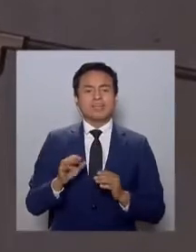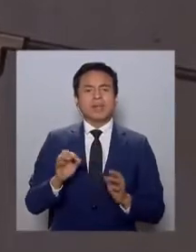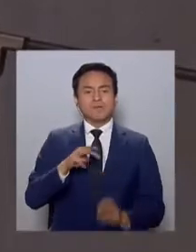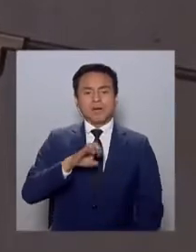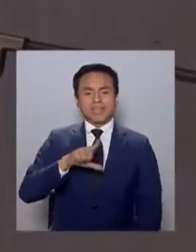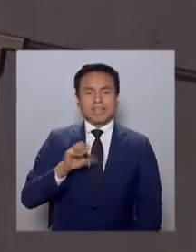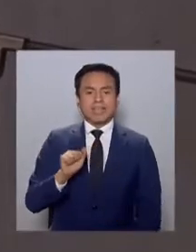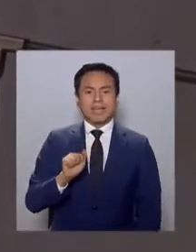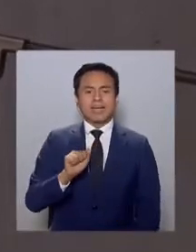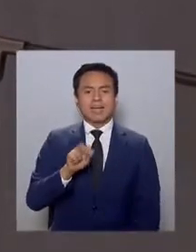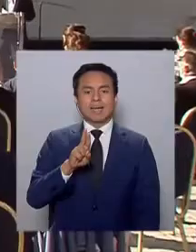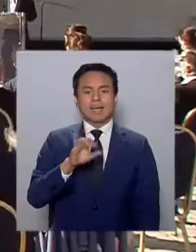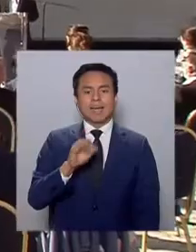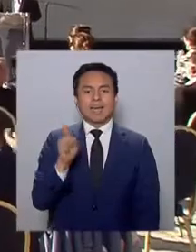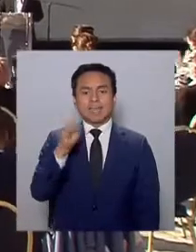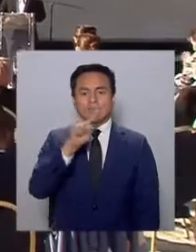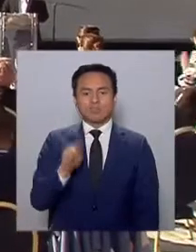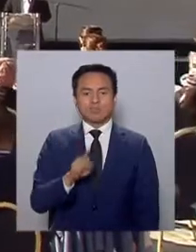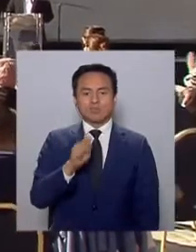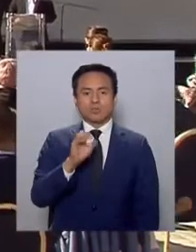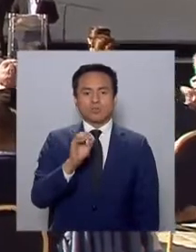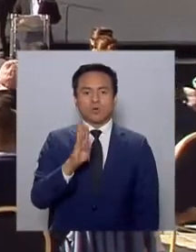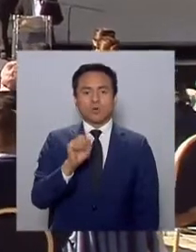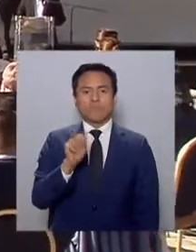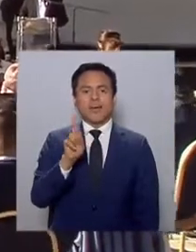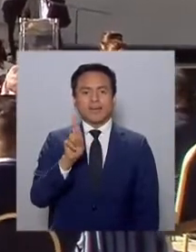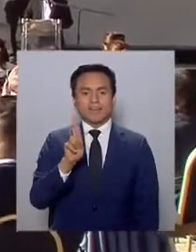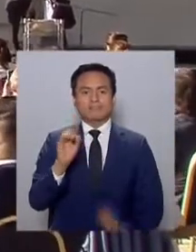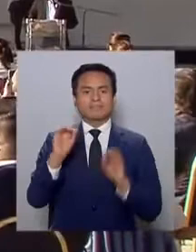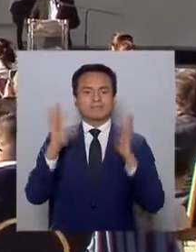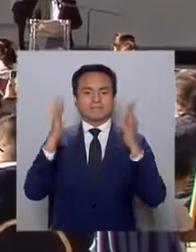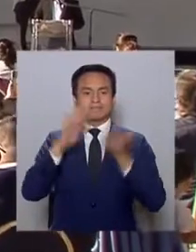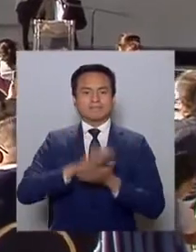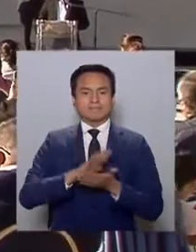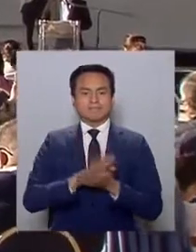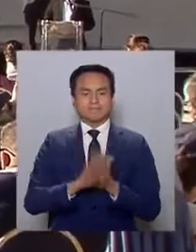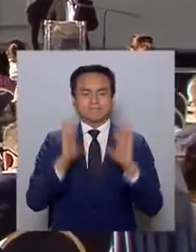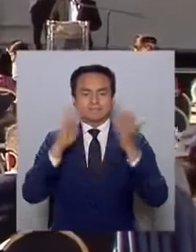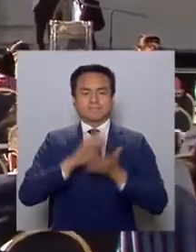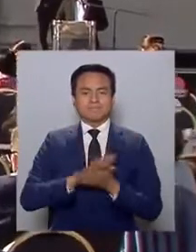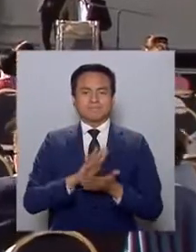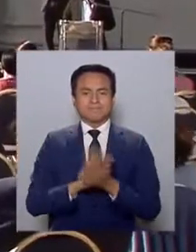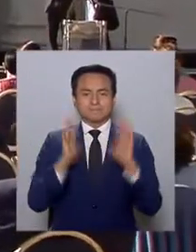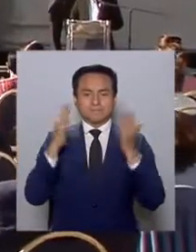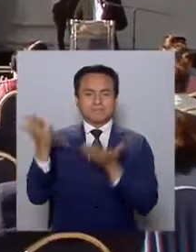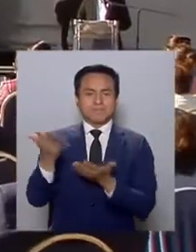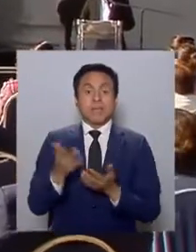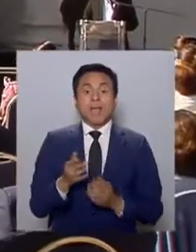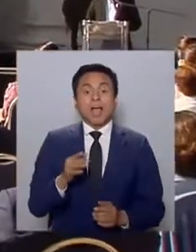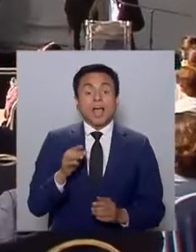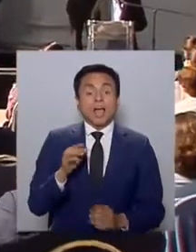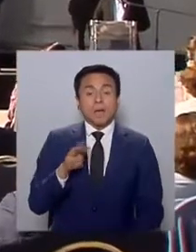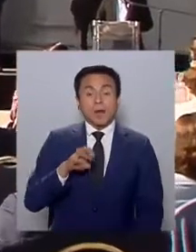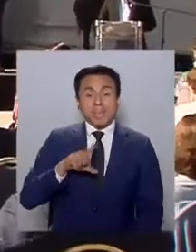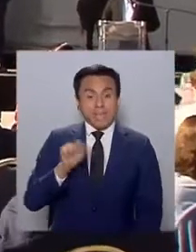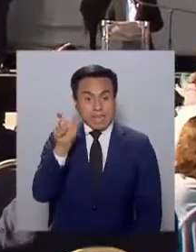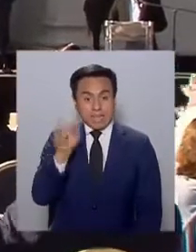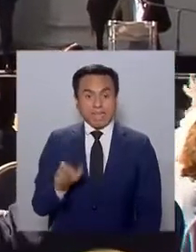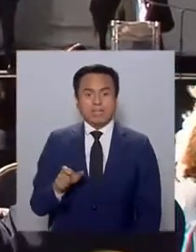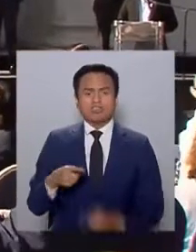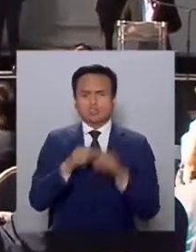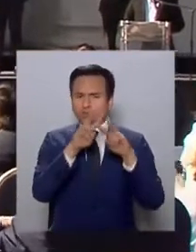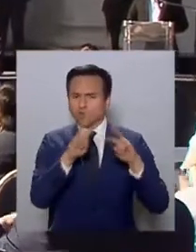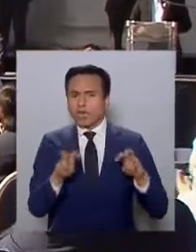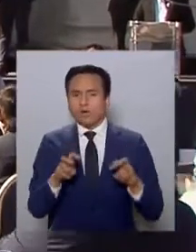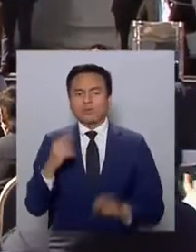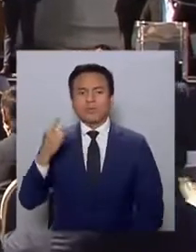Marcela Ríos Tobar. Marcela Ríos Tobar es socióloga